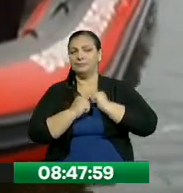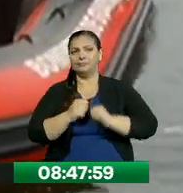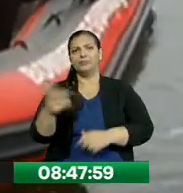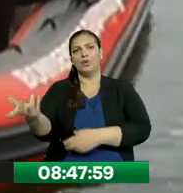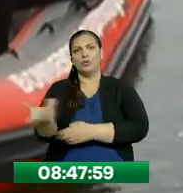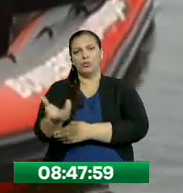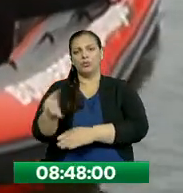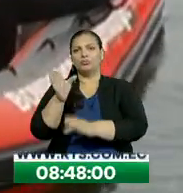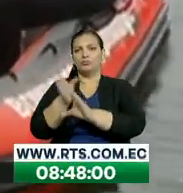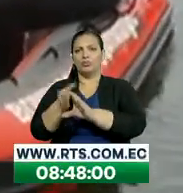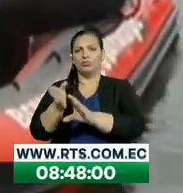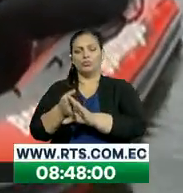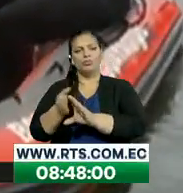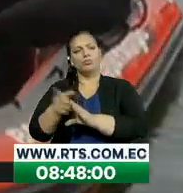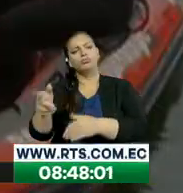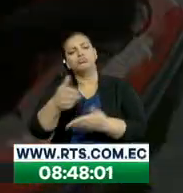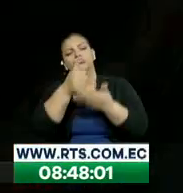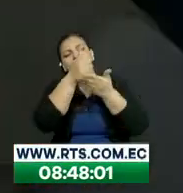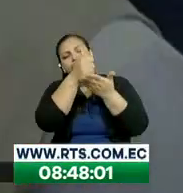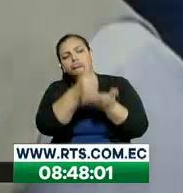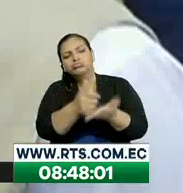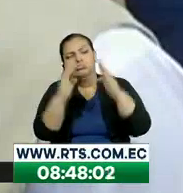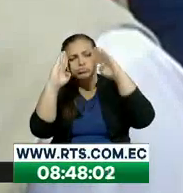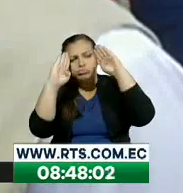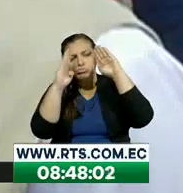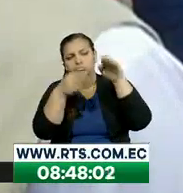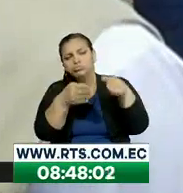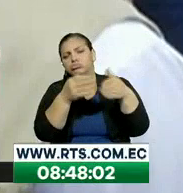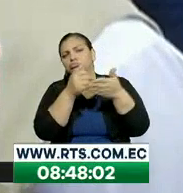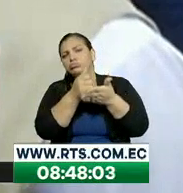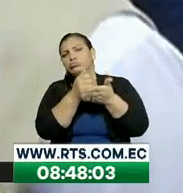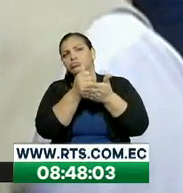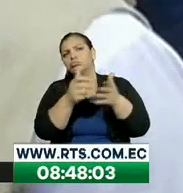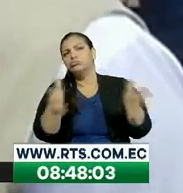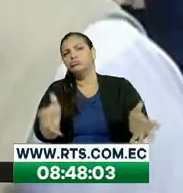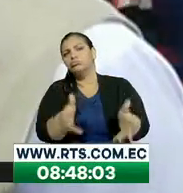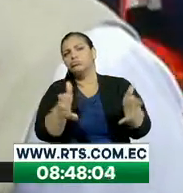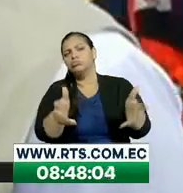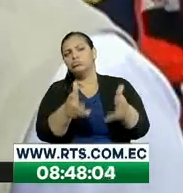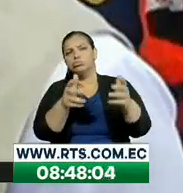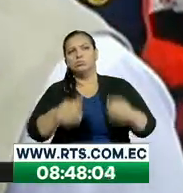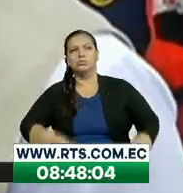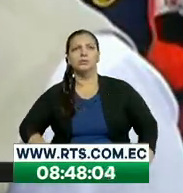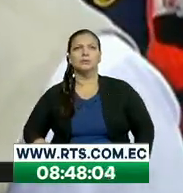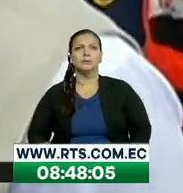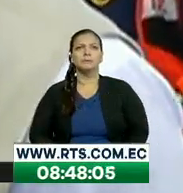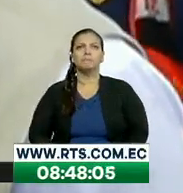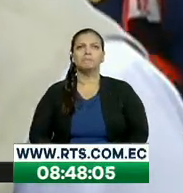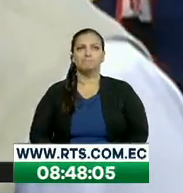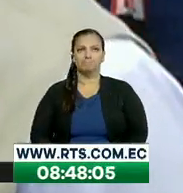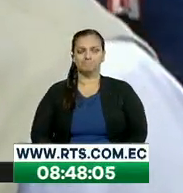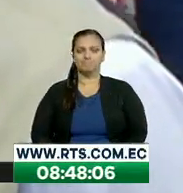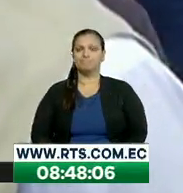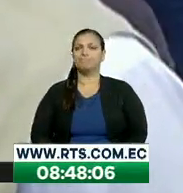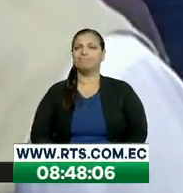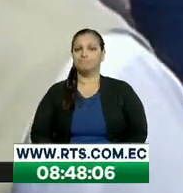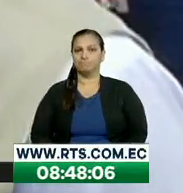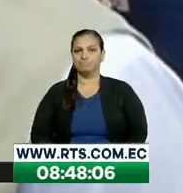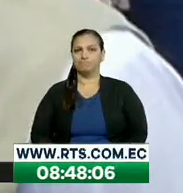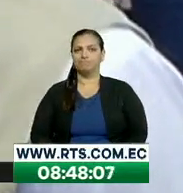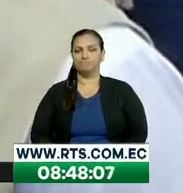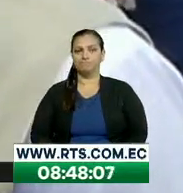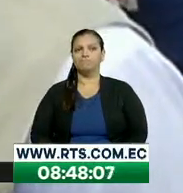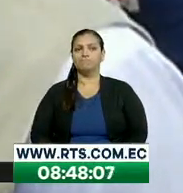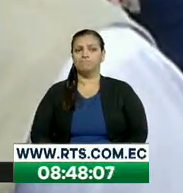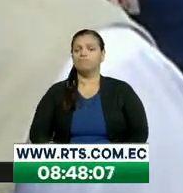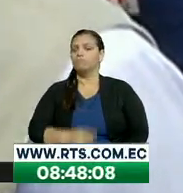quien participaron en el rescate. Ya nuestra actividad consiste en comenzar a dar el soporte emocional a las familias, verificar el estado